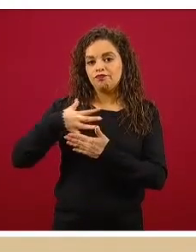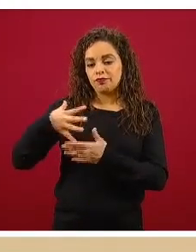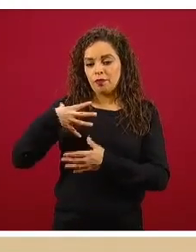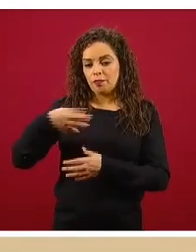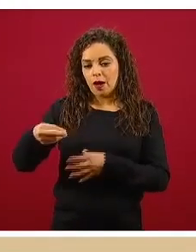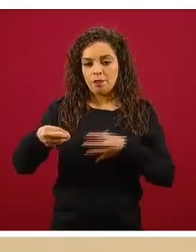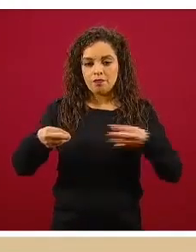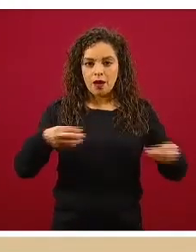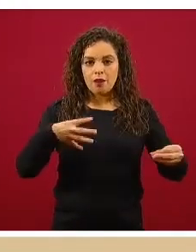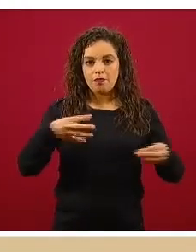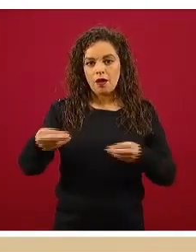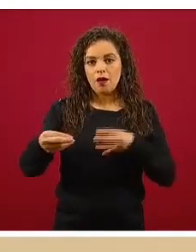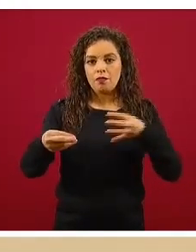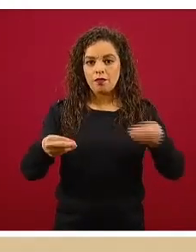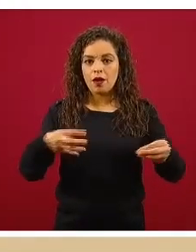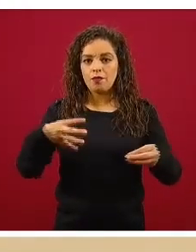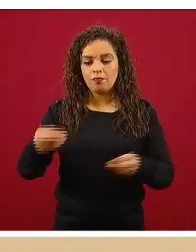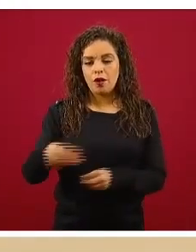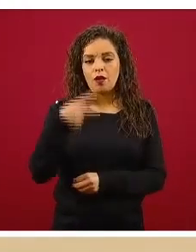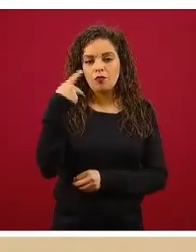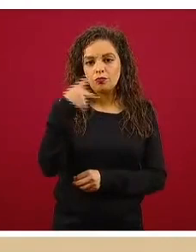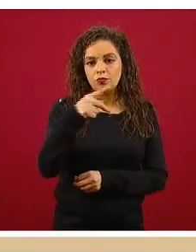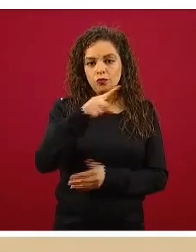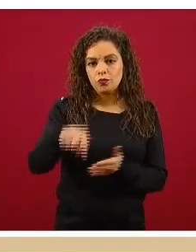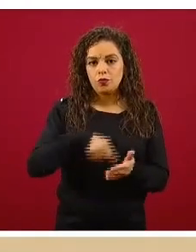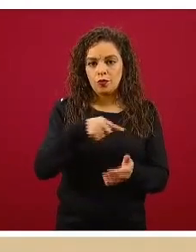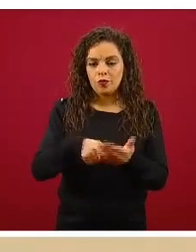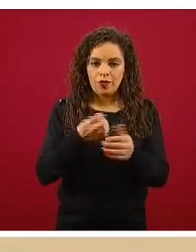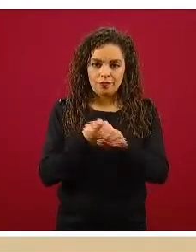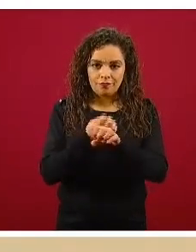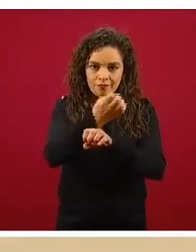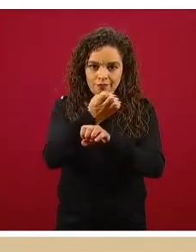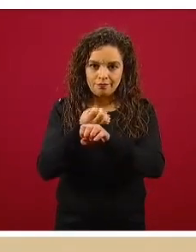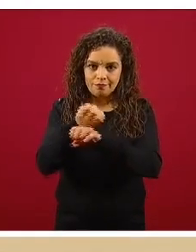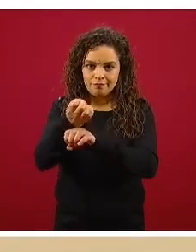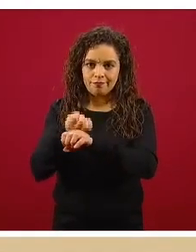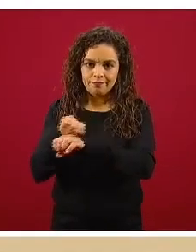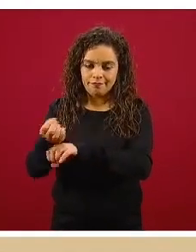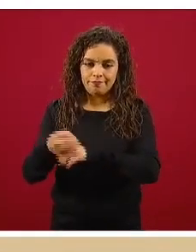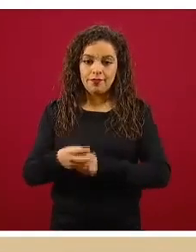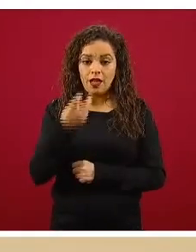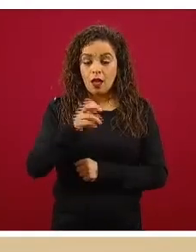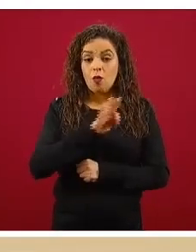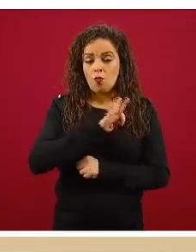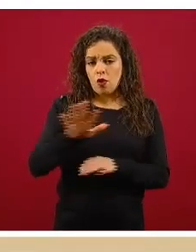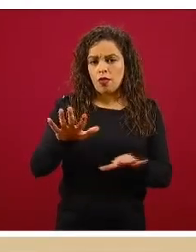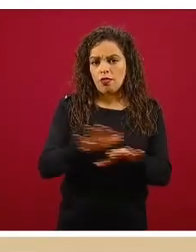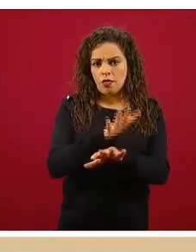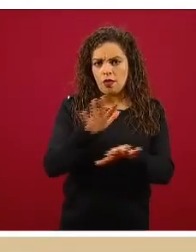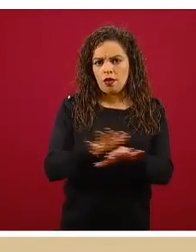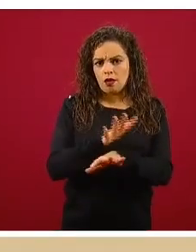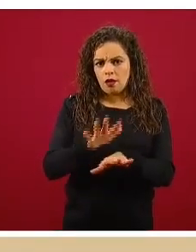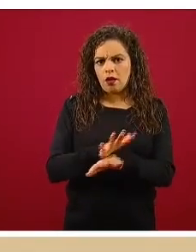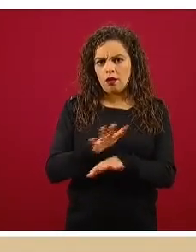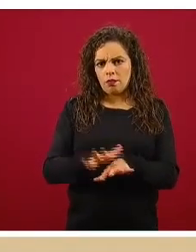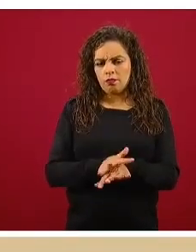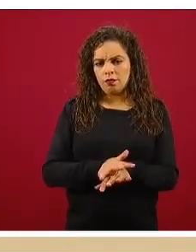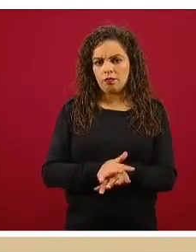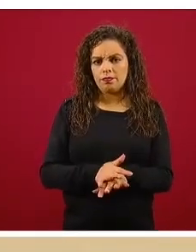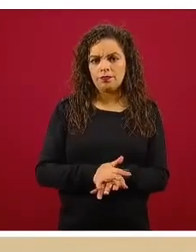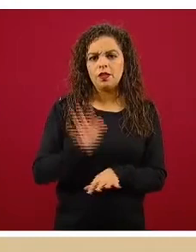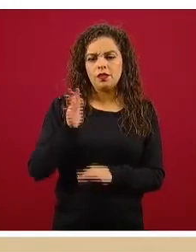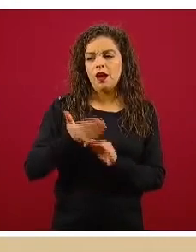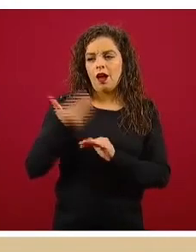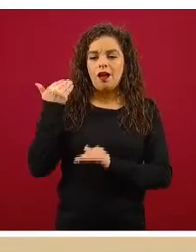enfermedad en su territorio, en este caso en la entidad. Y esto va a ir cambiando en la medida, nuevamente como lo hemos comentado, como